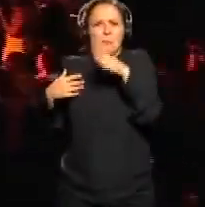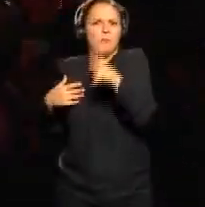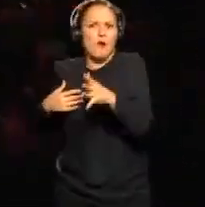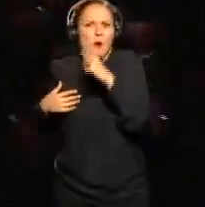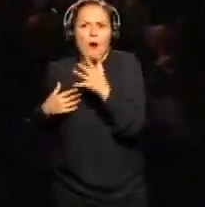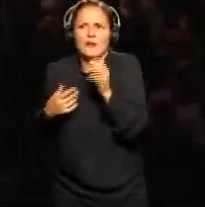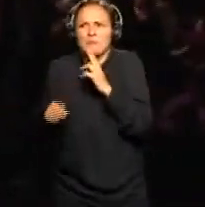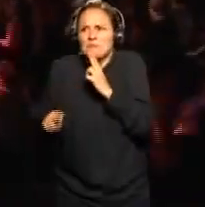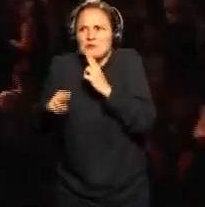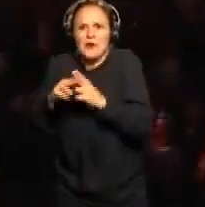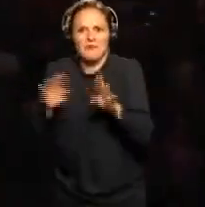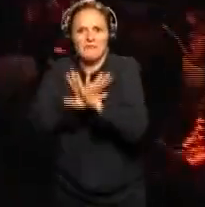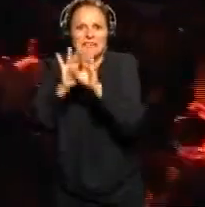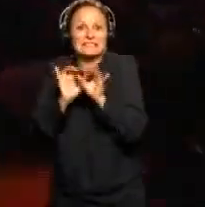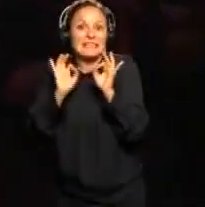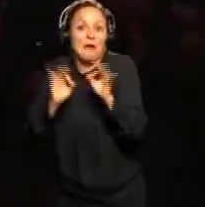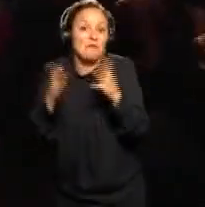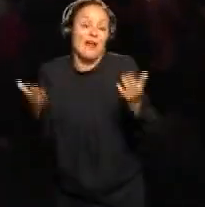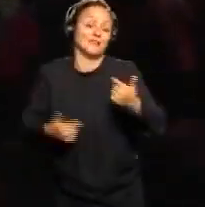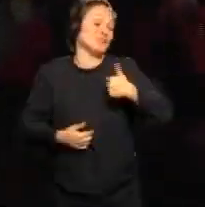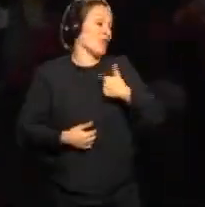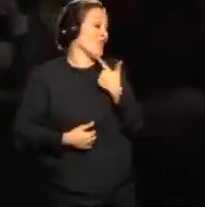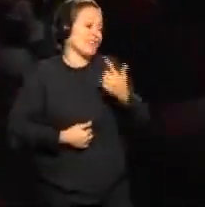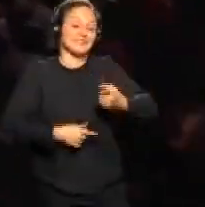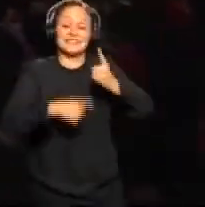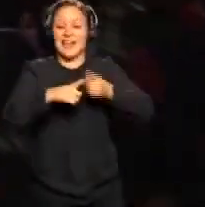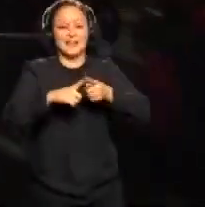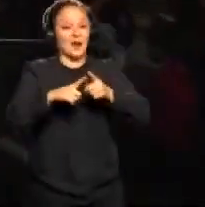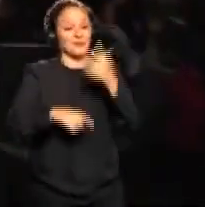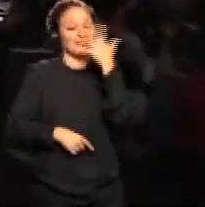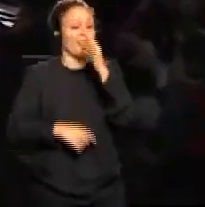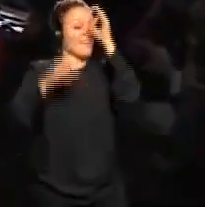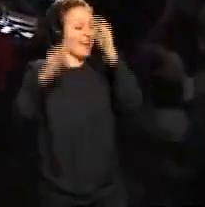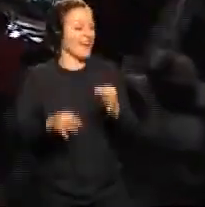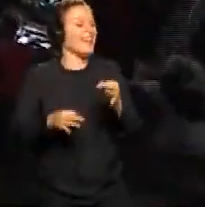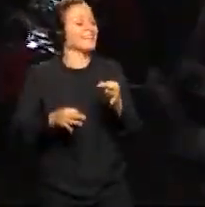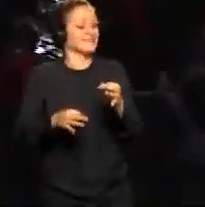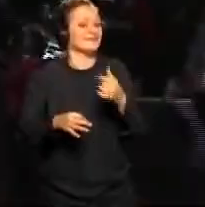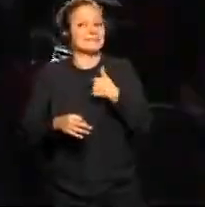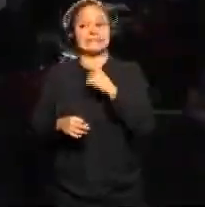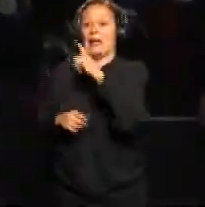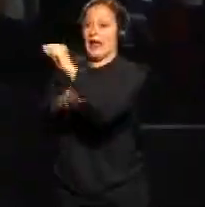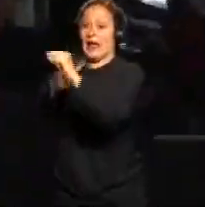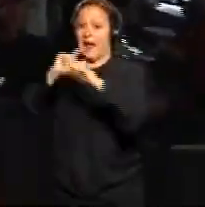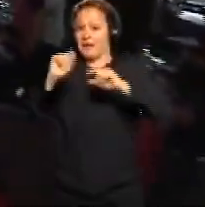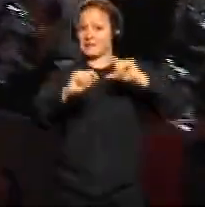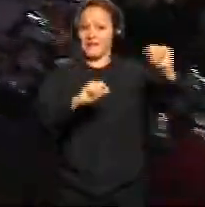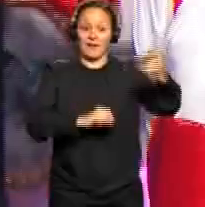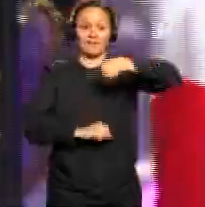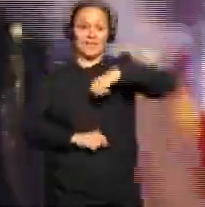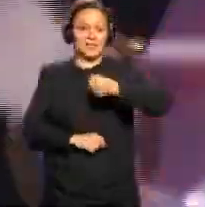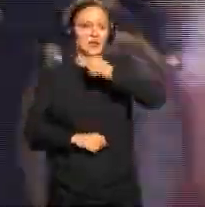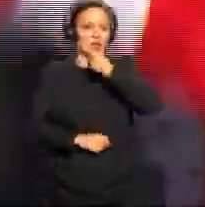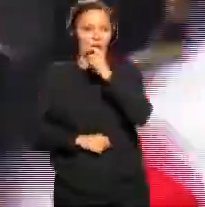Esa felicidad yo la llamo Santa Cruz en carnaval. Ya se va, la Sonora ya se